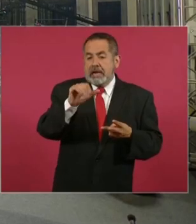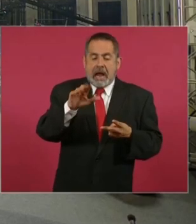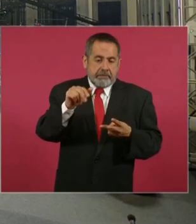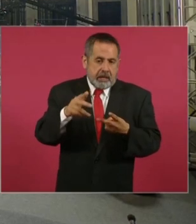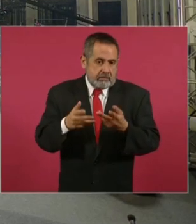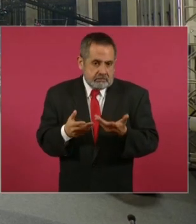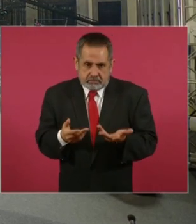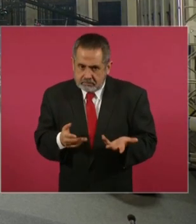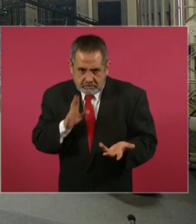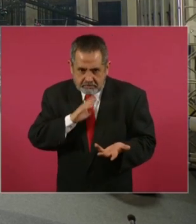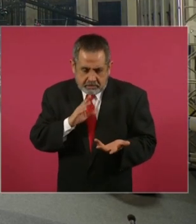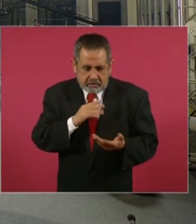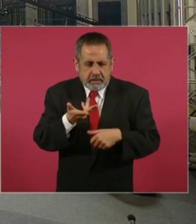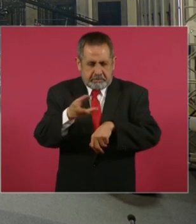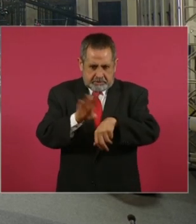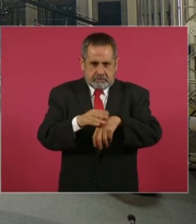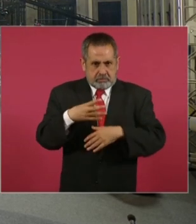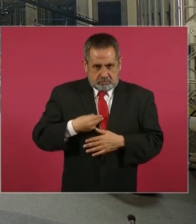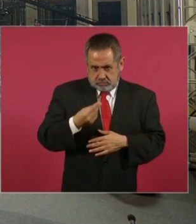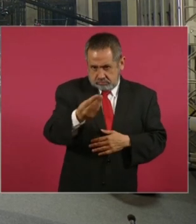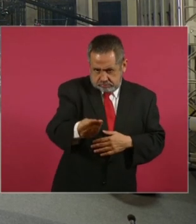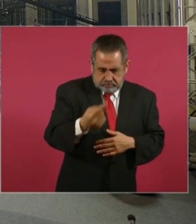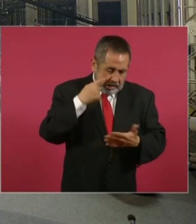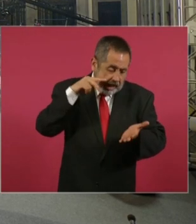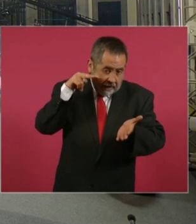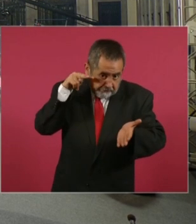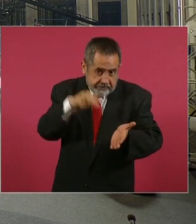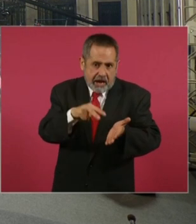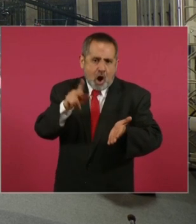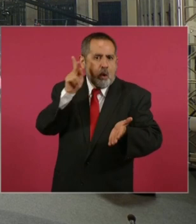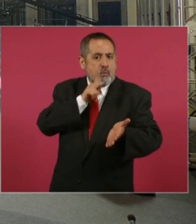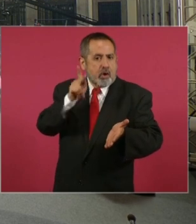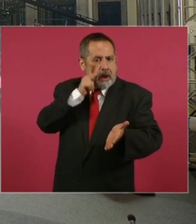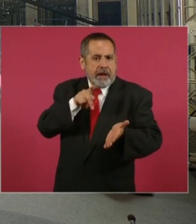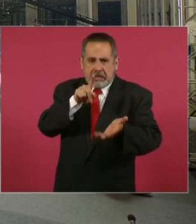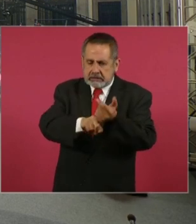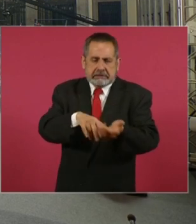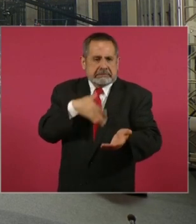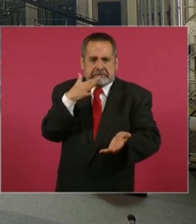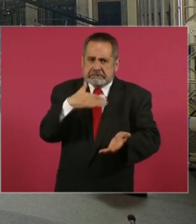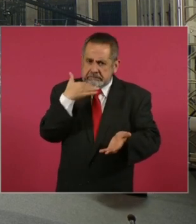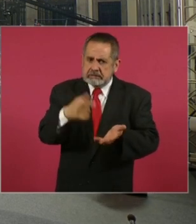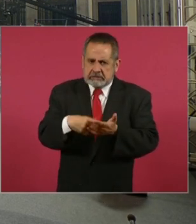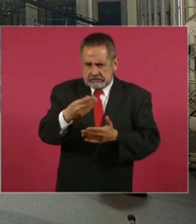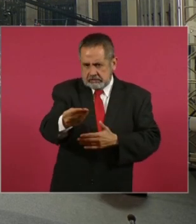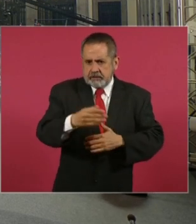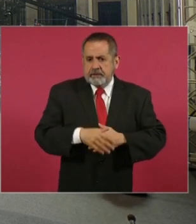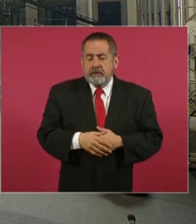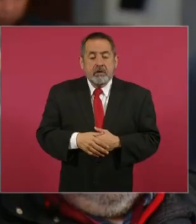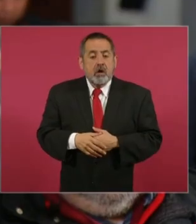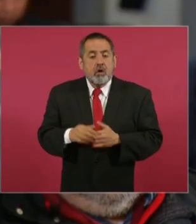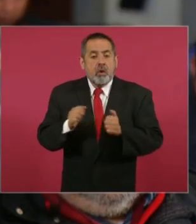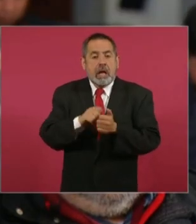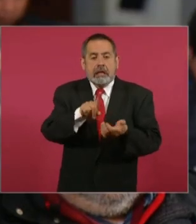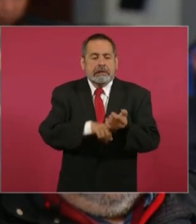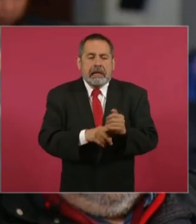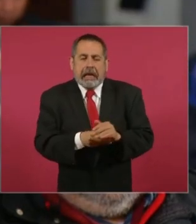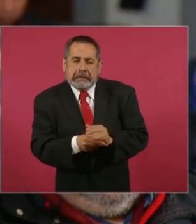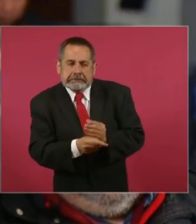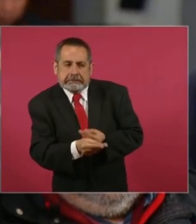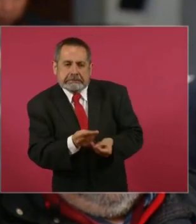si me permita hacerle llegar pues esta información, sí, que nosotros tenemos. Se hizo por debajo del